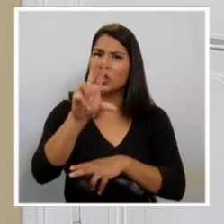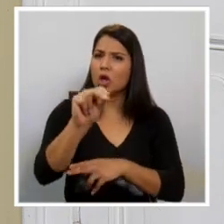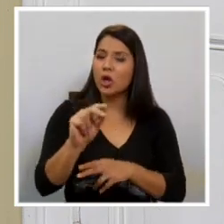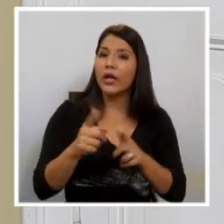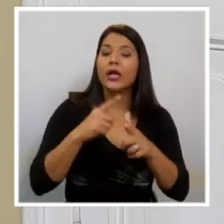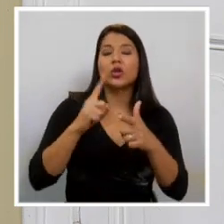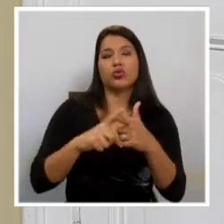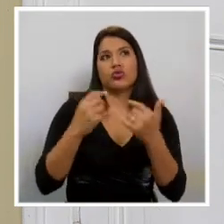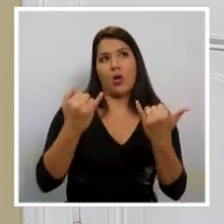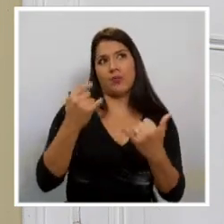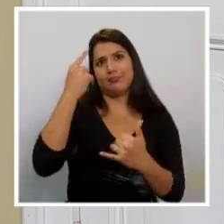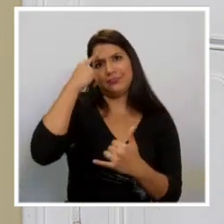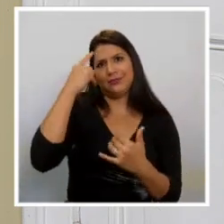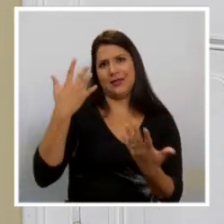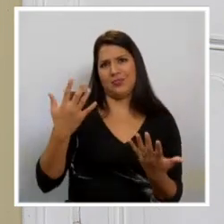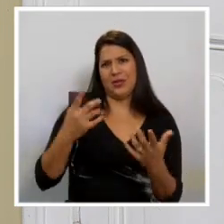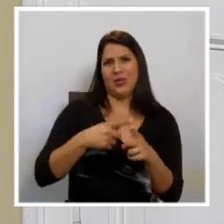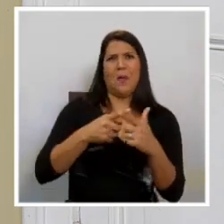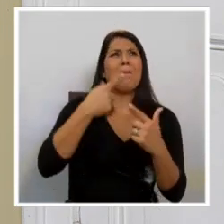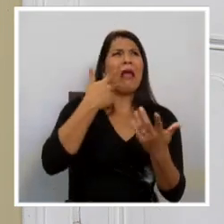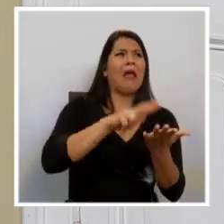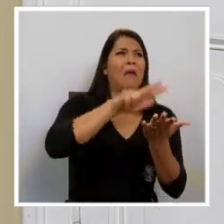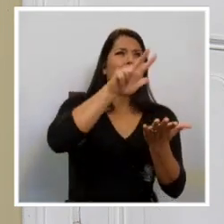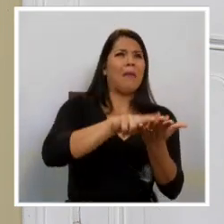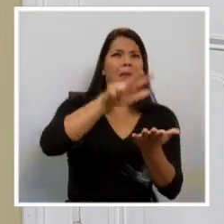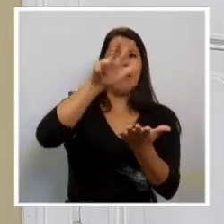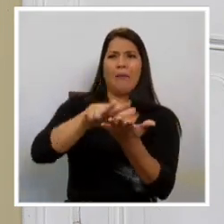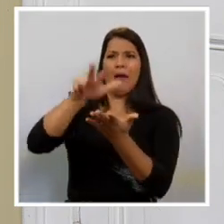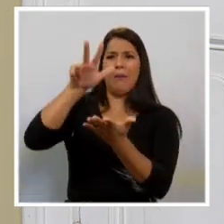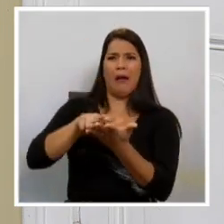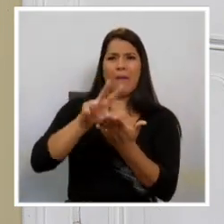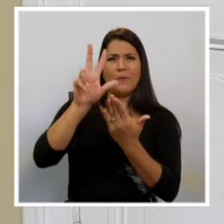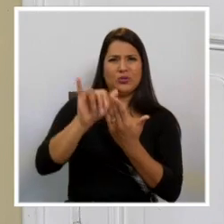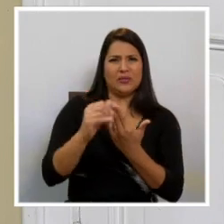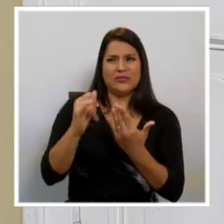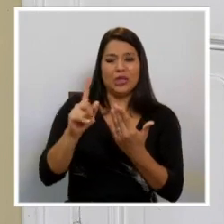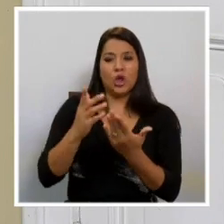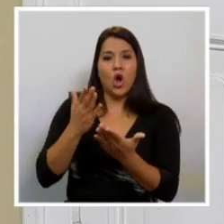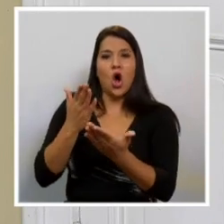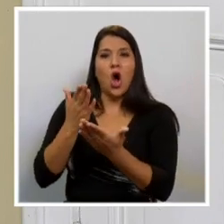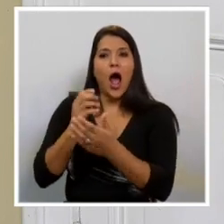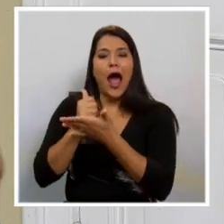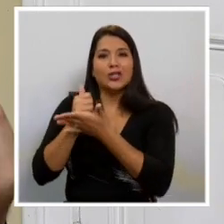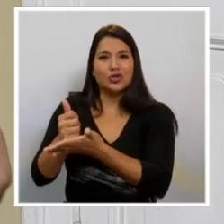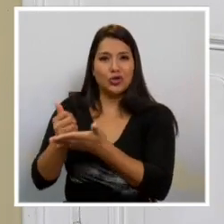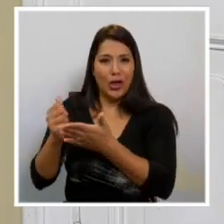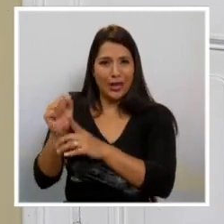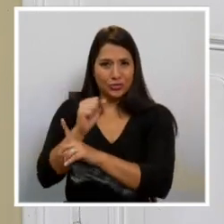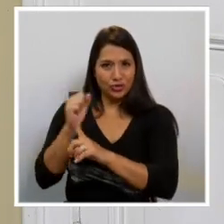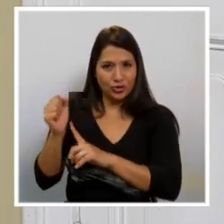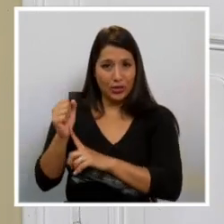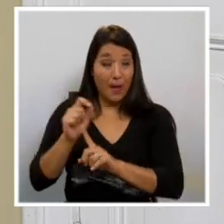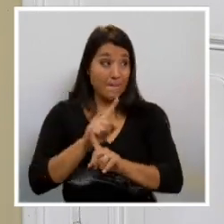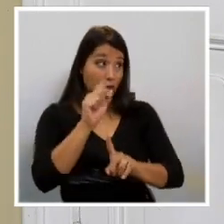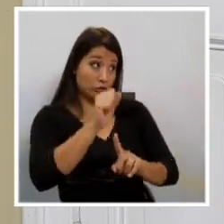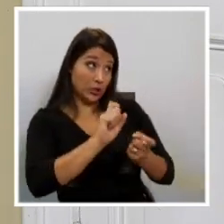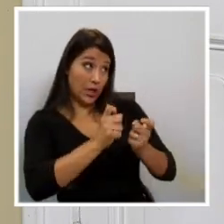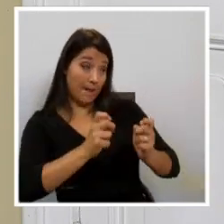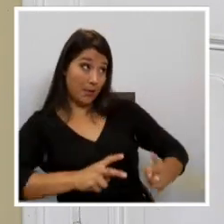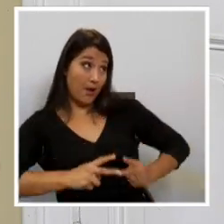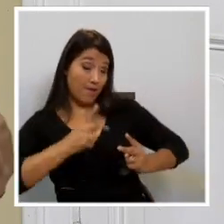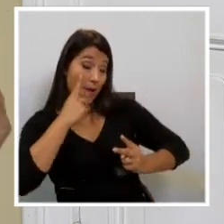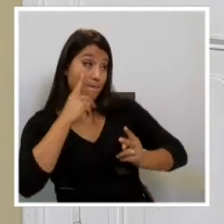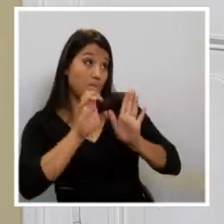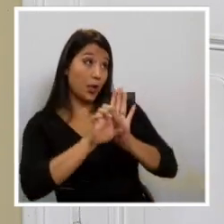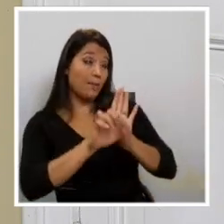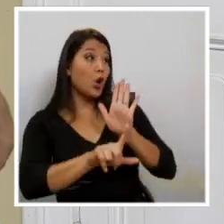nos volvemos y decimos, ¿para qué tanta aprobación de esos proyectos si no llegan? Pero sí cambió la vida, por ejemplo, el tema de la reforma tributaria. Hay sectores,